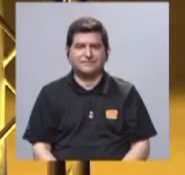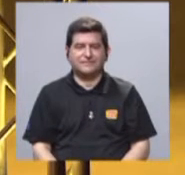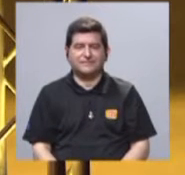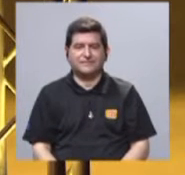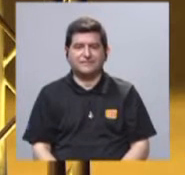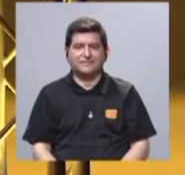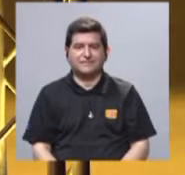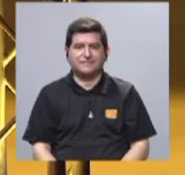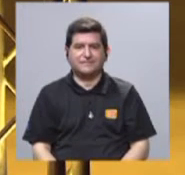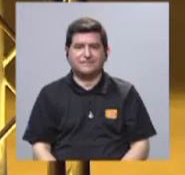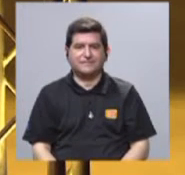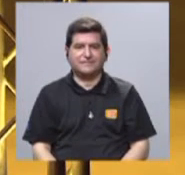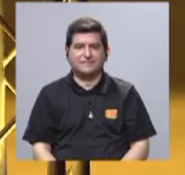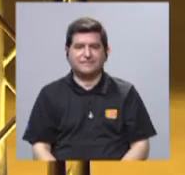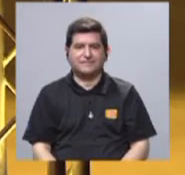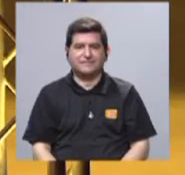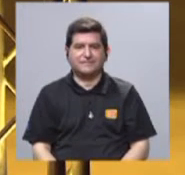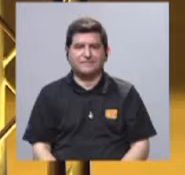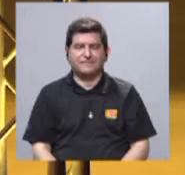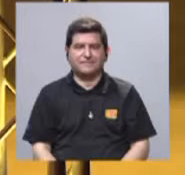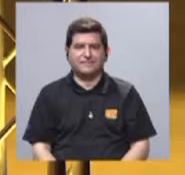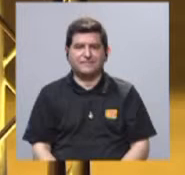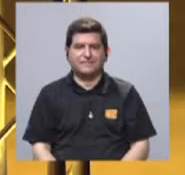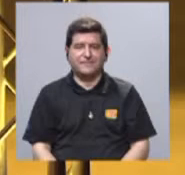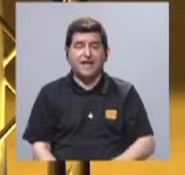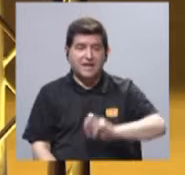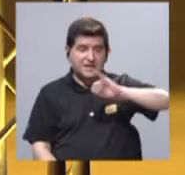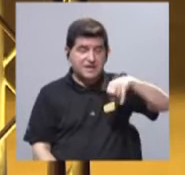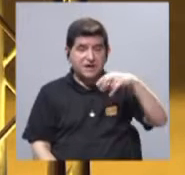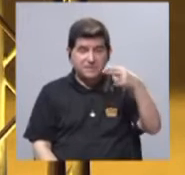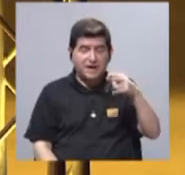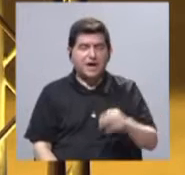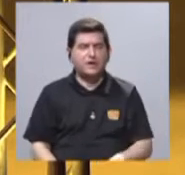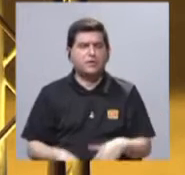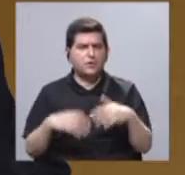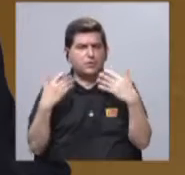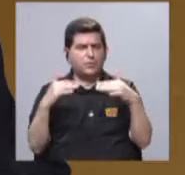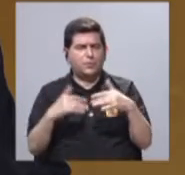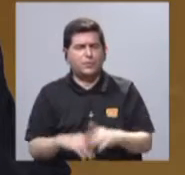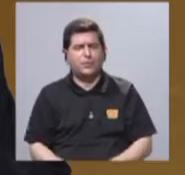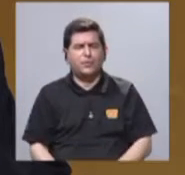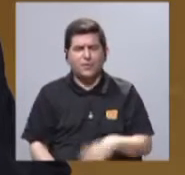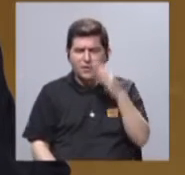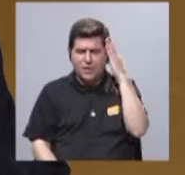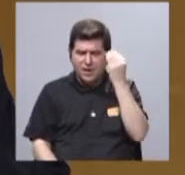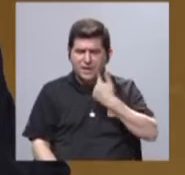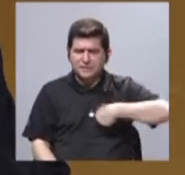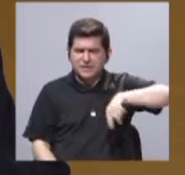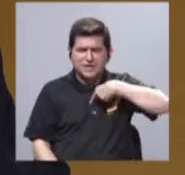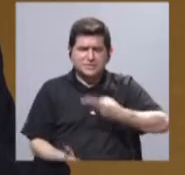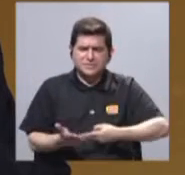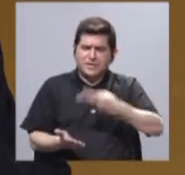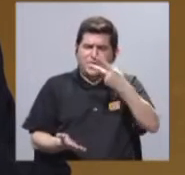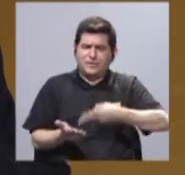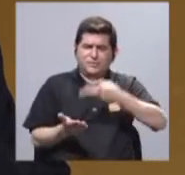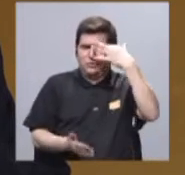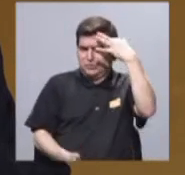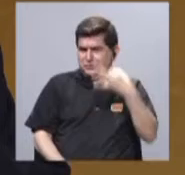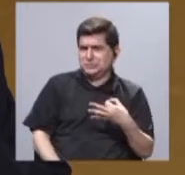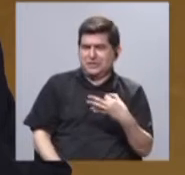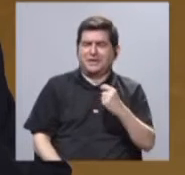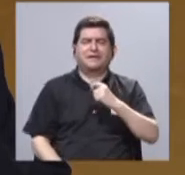la asociación de economía de la salud vuestra que es mucho ha sido